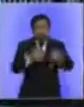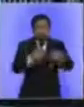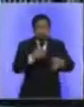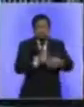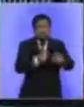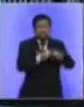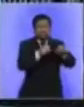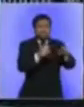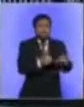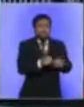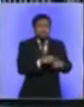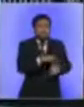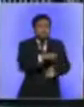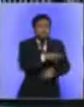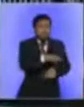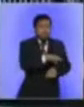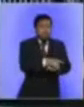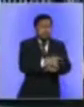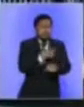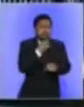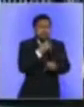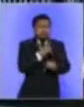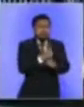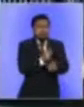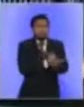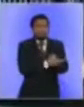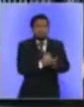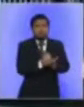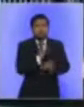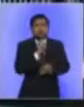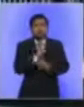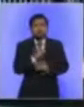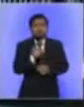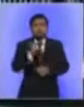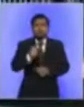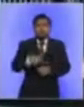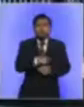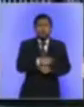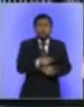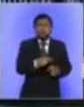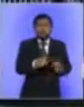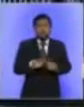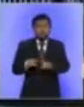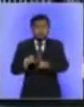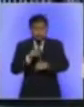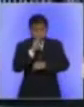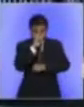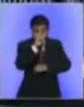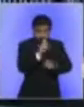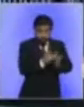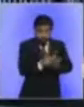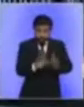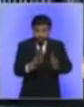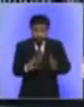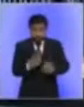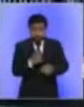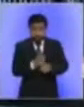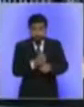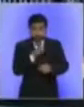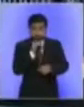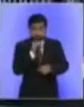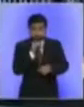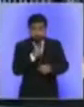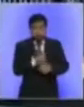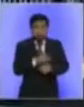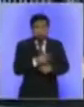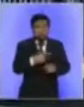realizada que determinó la existencia de difusión de propaganda gubernamental en periodo prohibido atribuida al recurrente quieren su